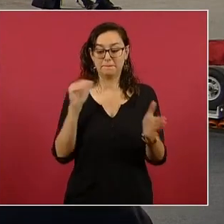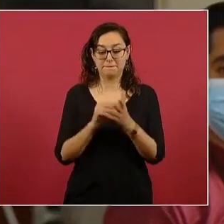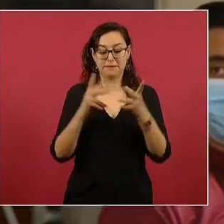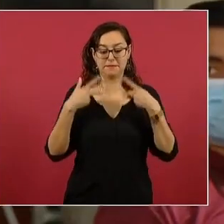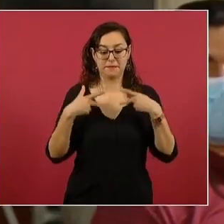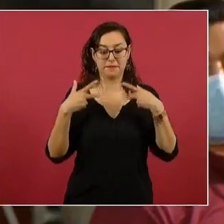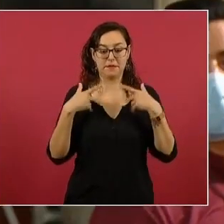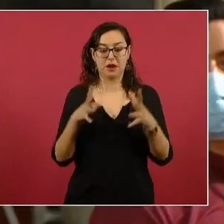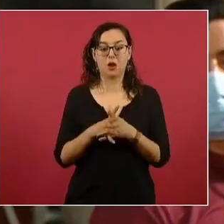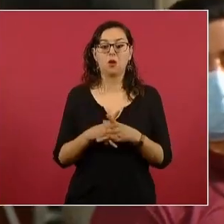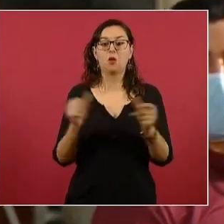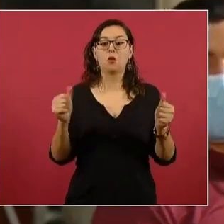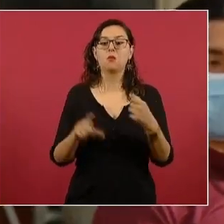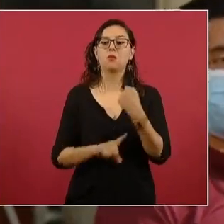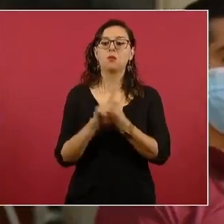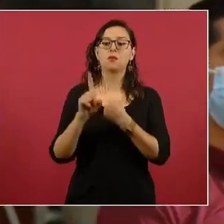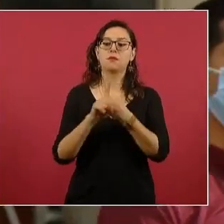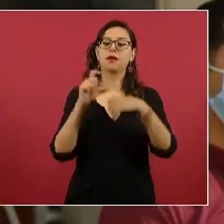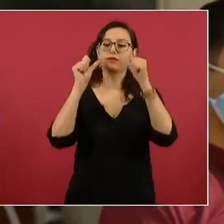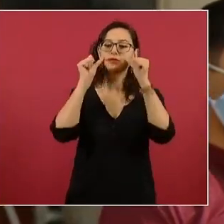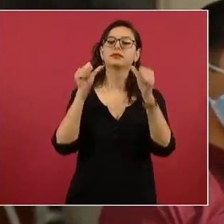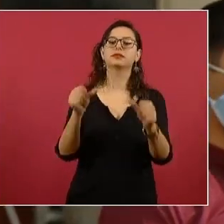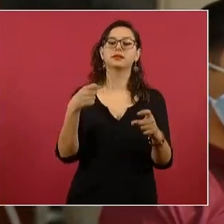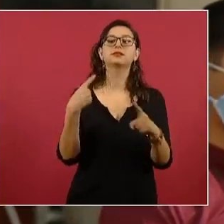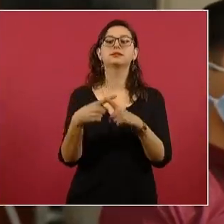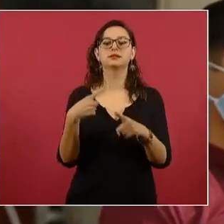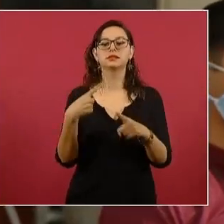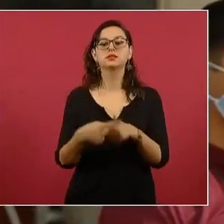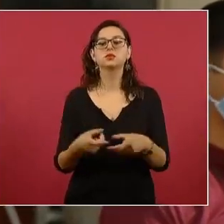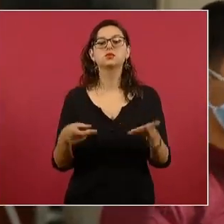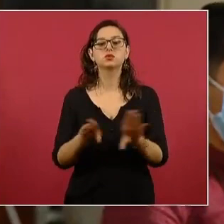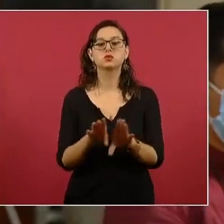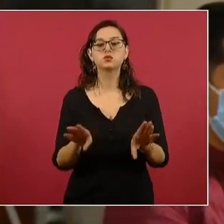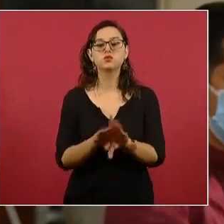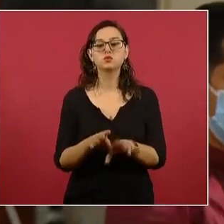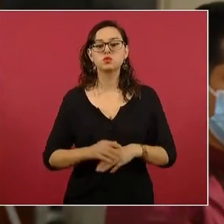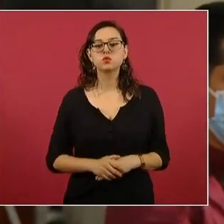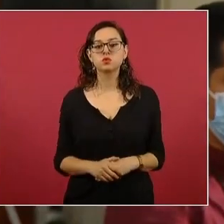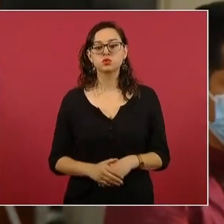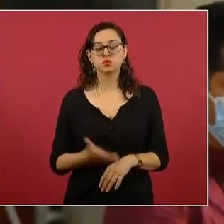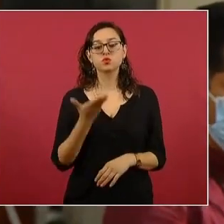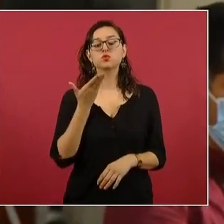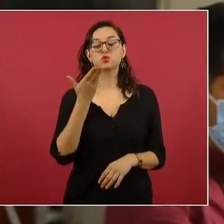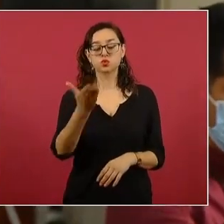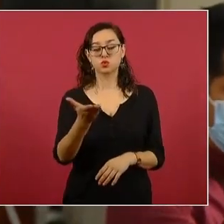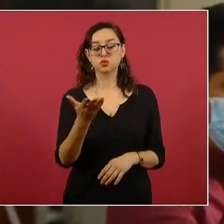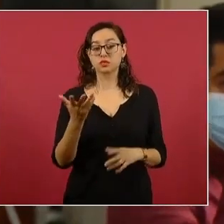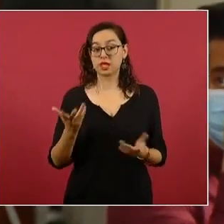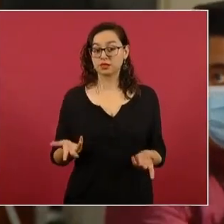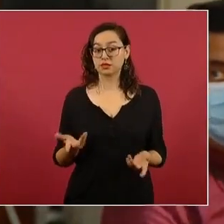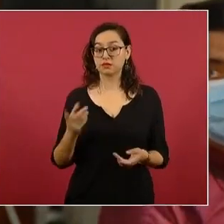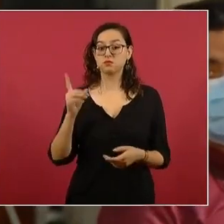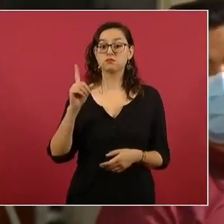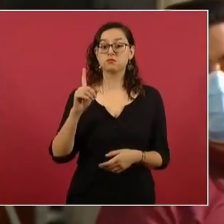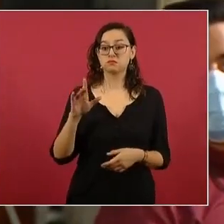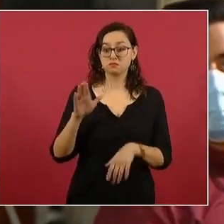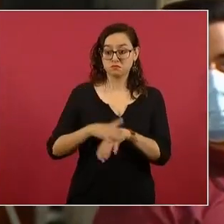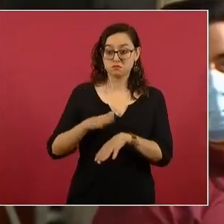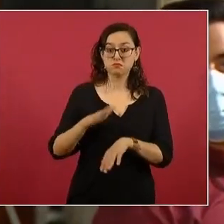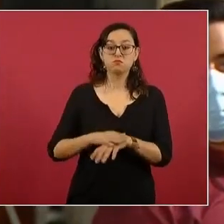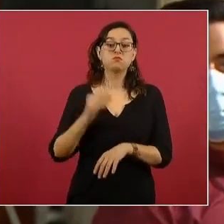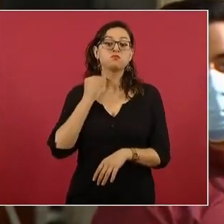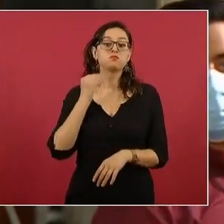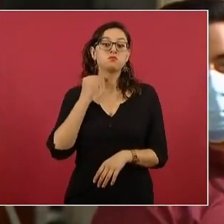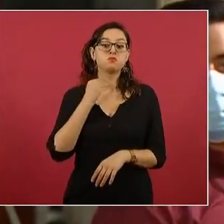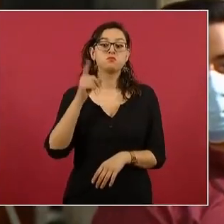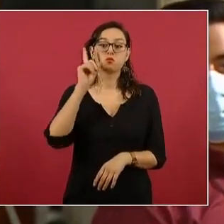atenderá este problema que daña a miles de familias en México. Por lo tanto, ¿está usted dispuesto a que su consejera jurídica genere una